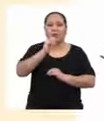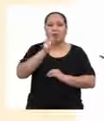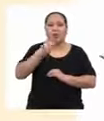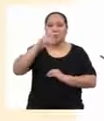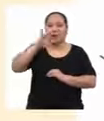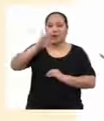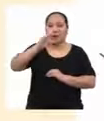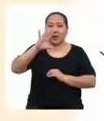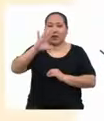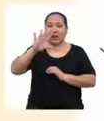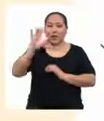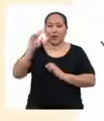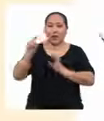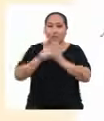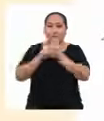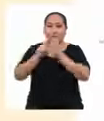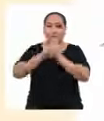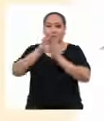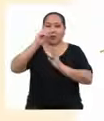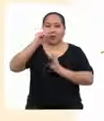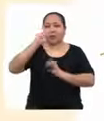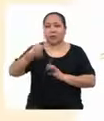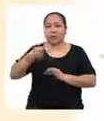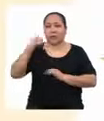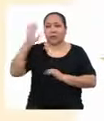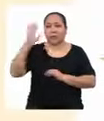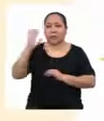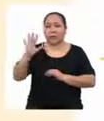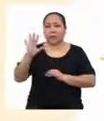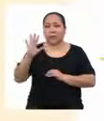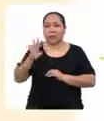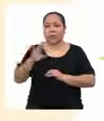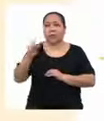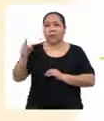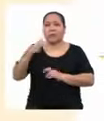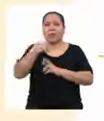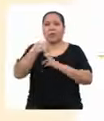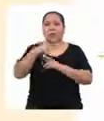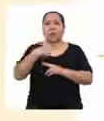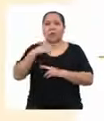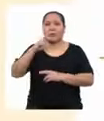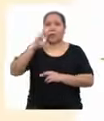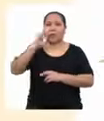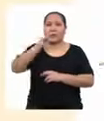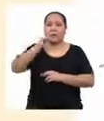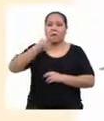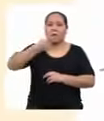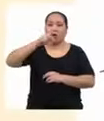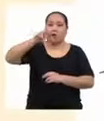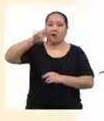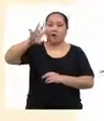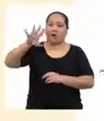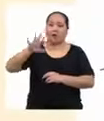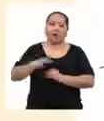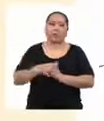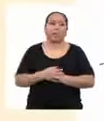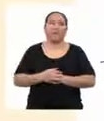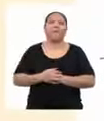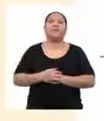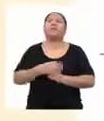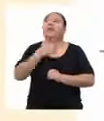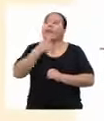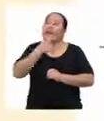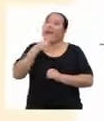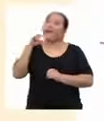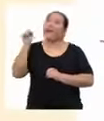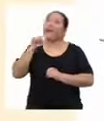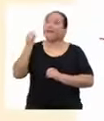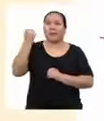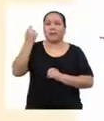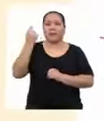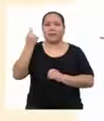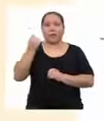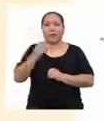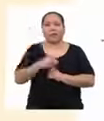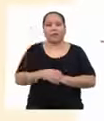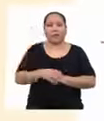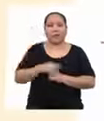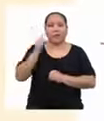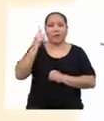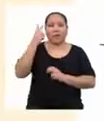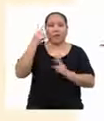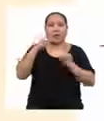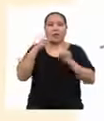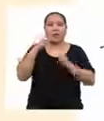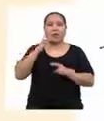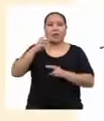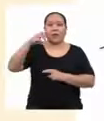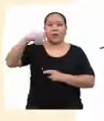0,75 menos 0,5 que resulta 0,25. ¡Ah, ya! Entonces, para